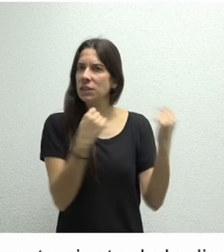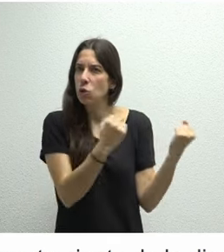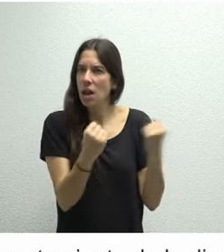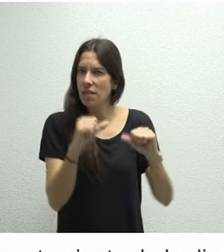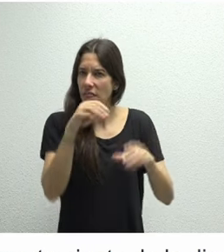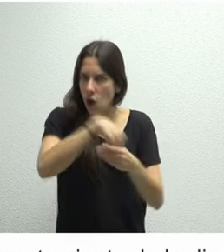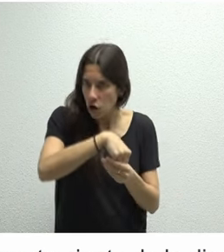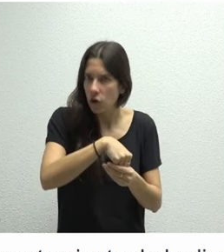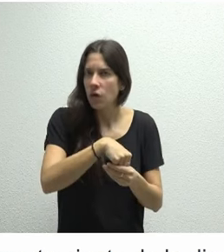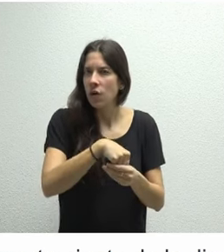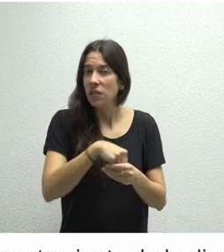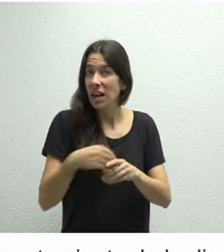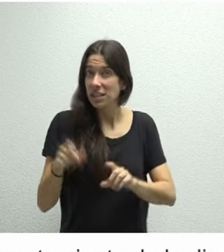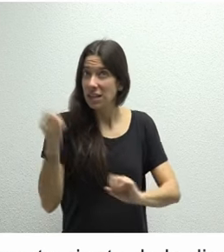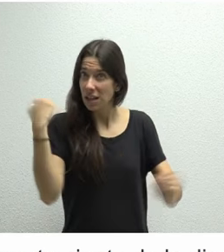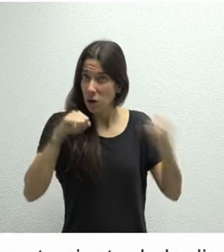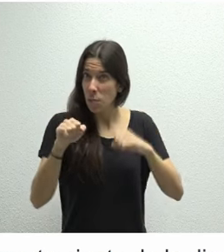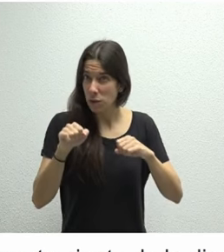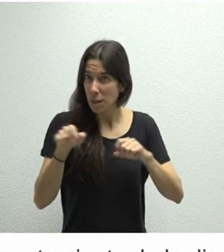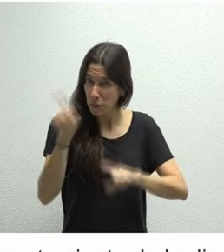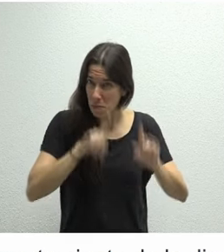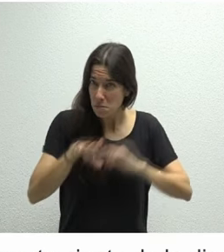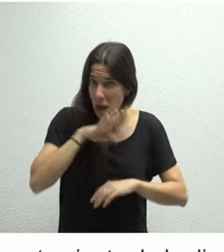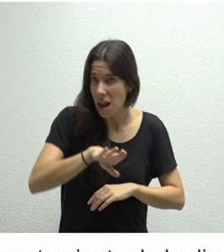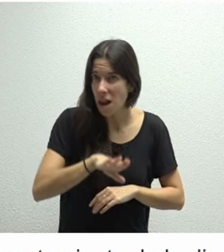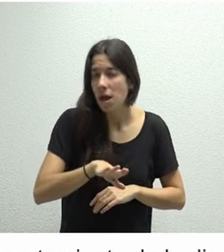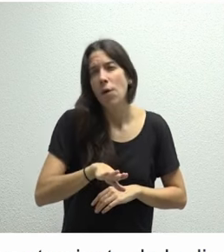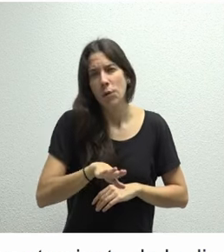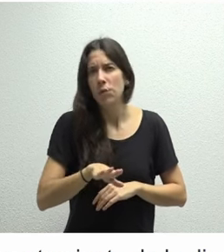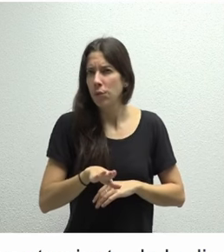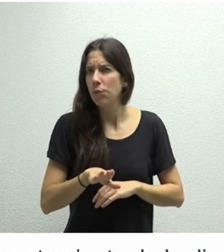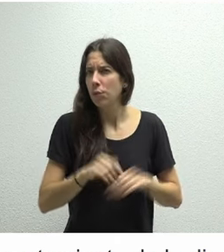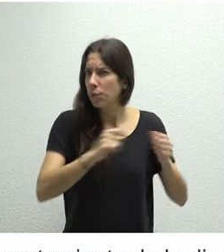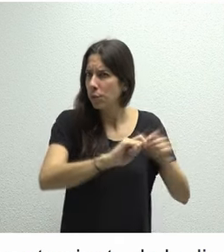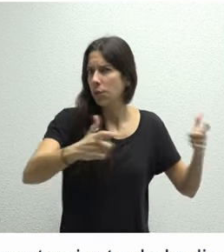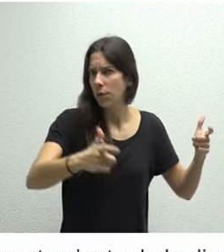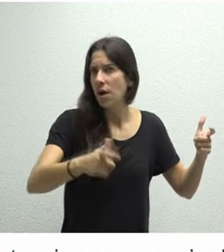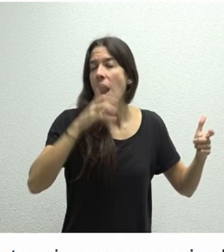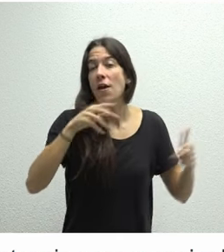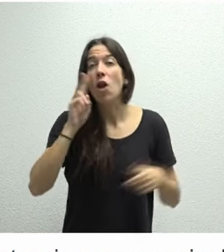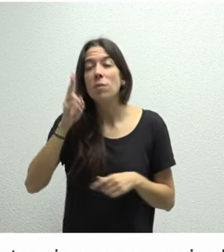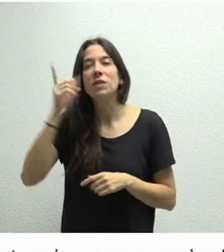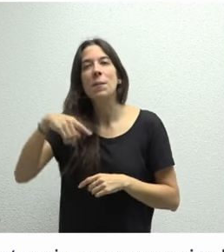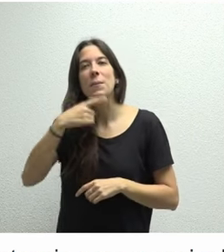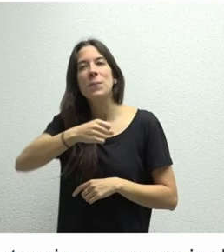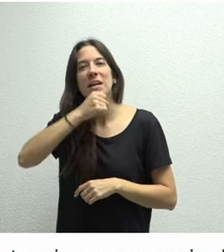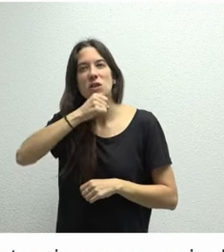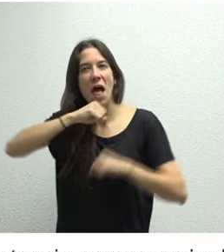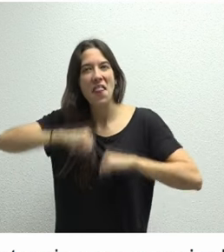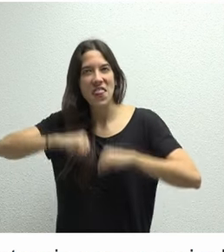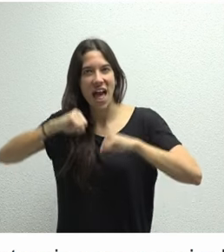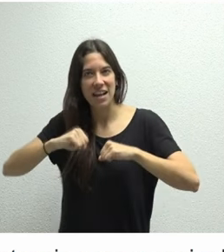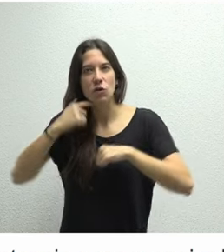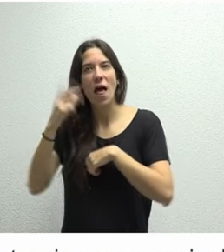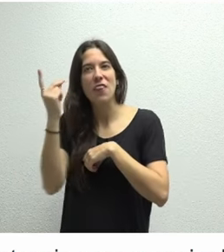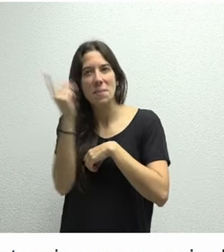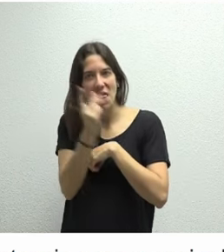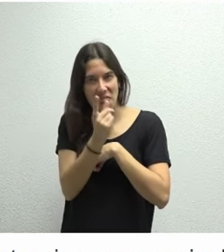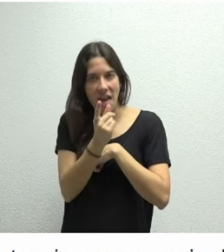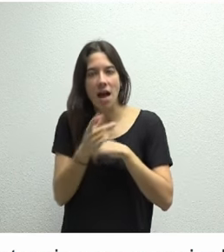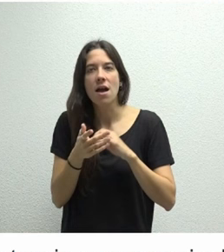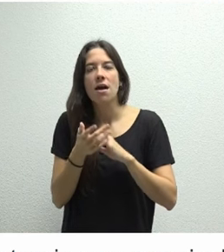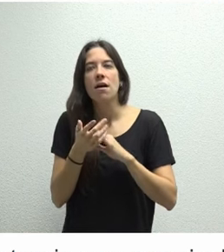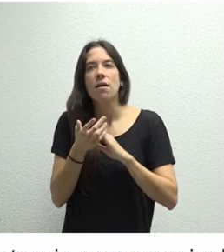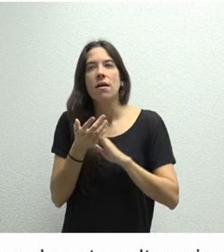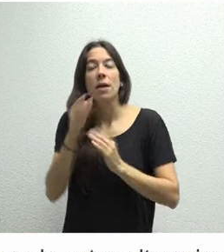alteraciones comportamentales ahora lo estamos viviendo con el deterioro cognitivo en los ancianos en la demencia están necesitando muchos